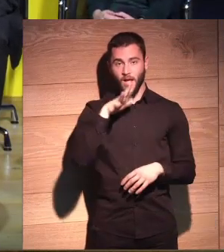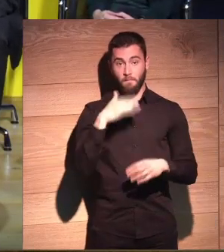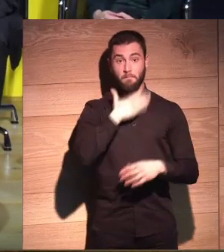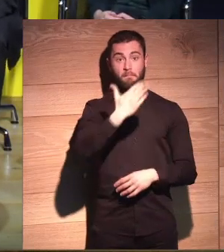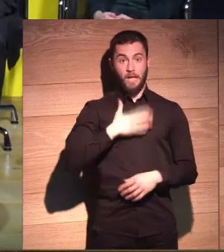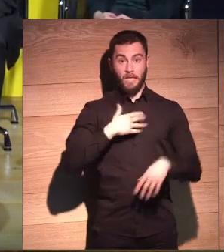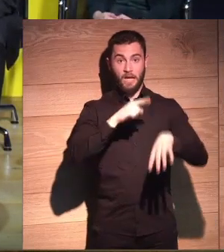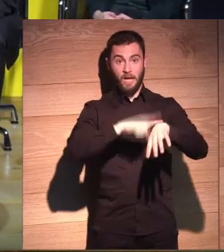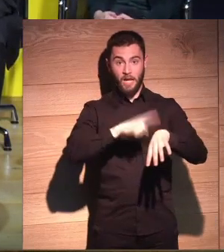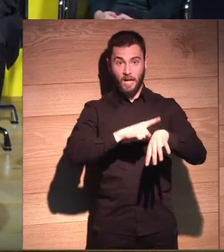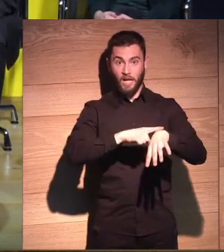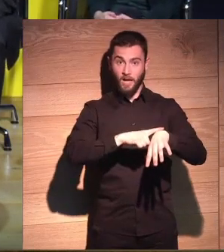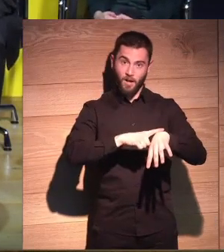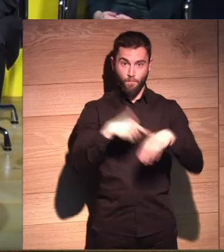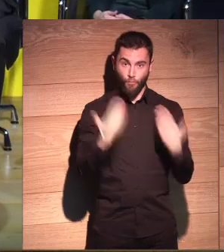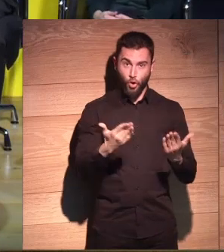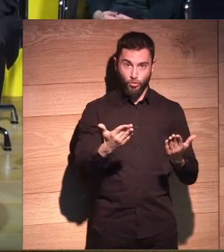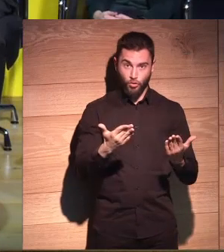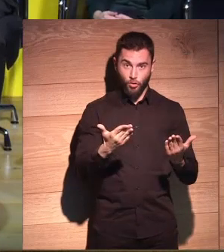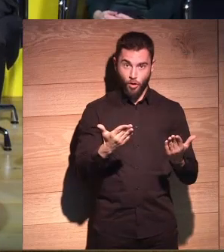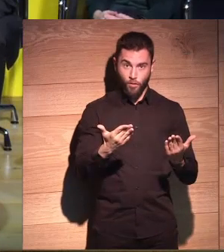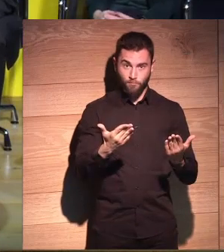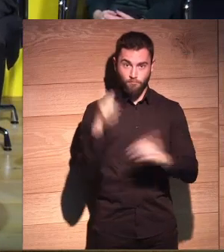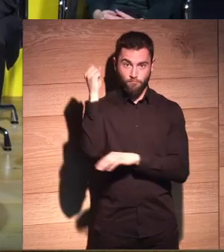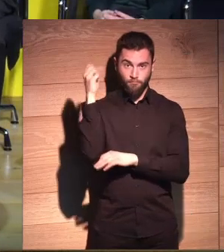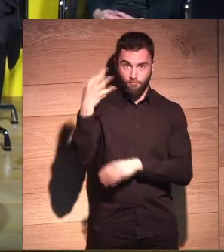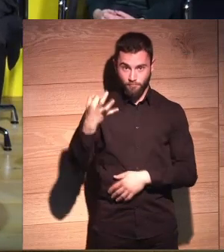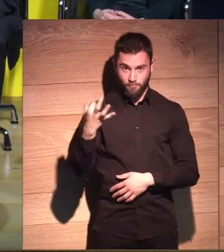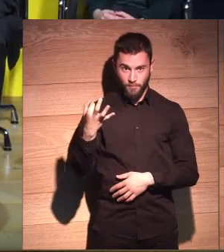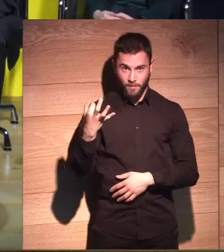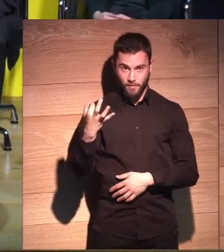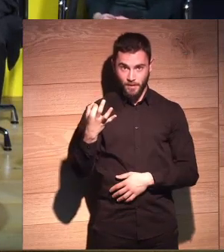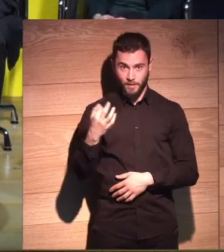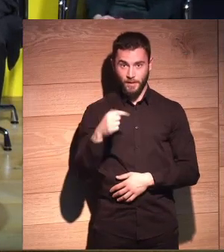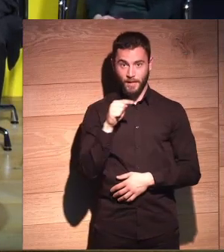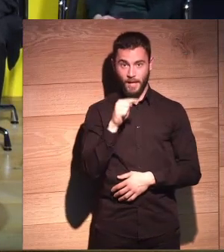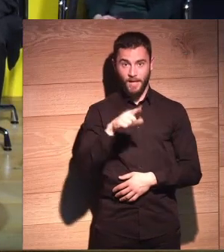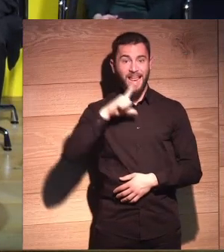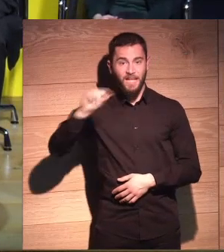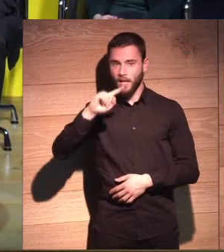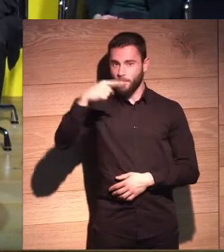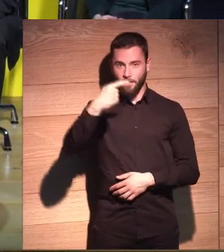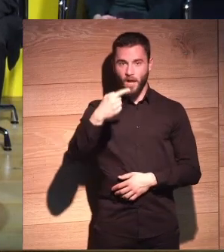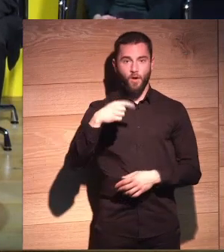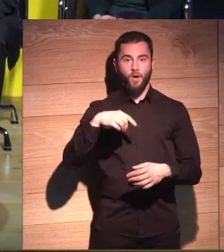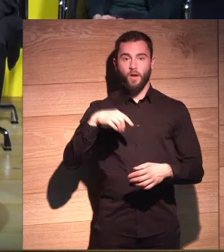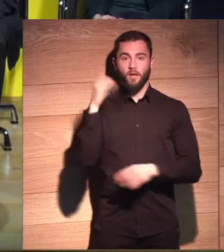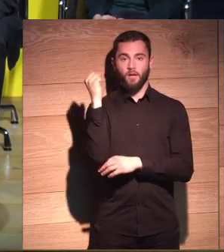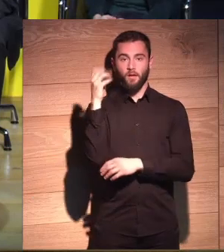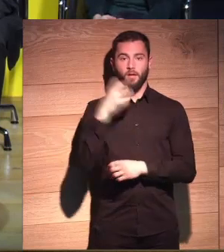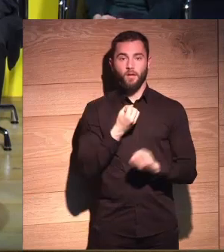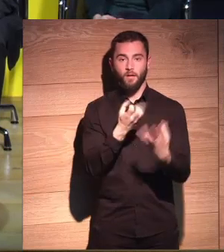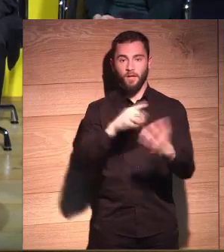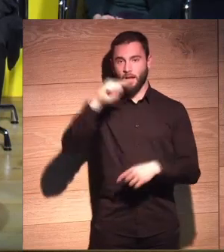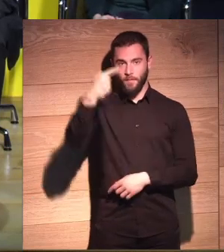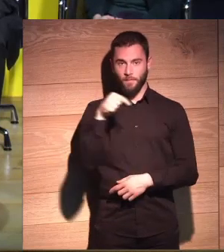puede faltar en su compromiso con la educación. Y será el primero en irse, también el primero en intervenir. Es autor de un libro que